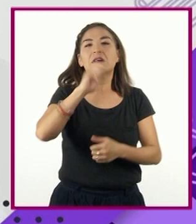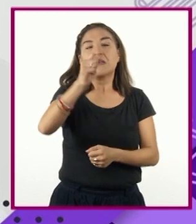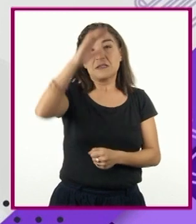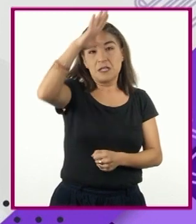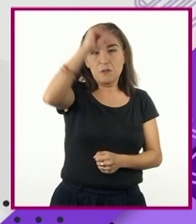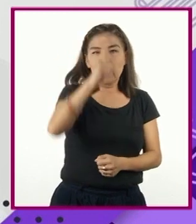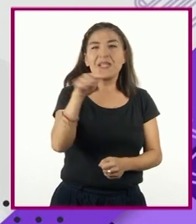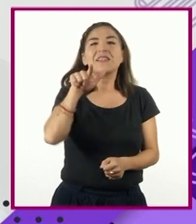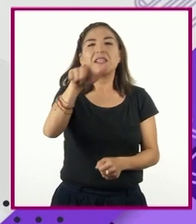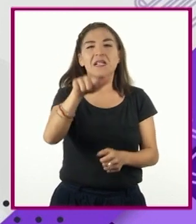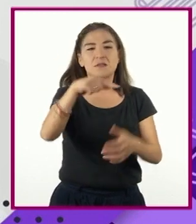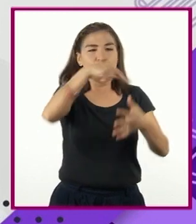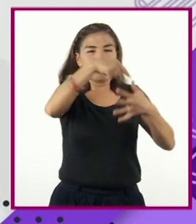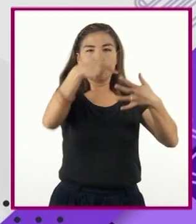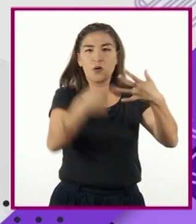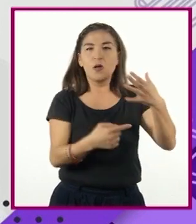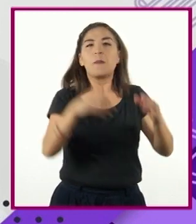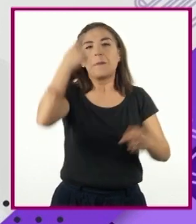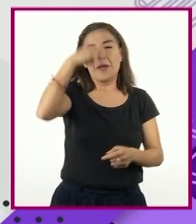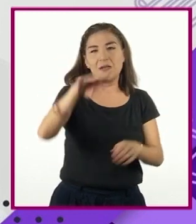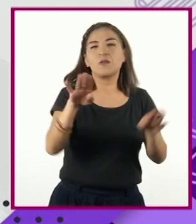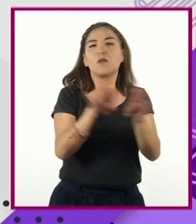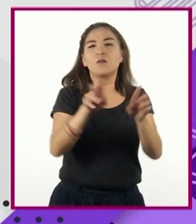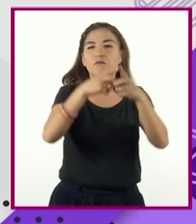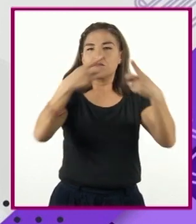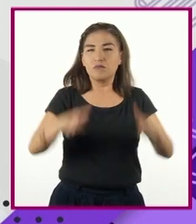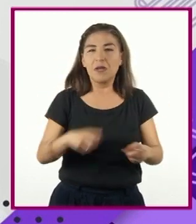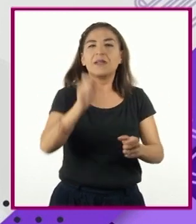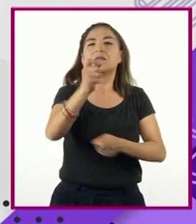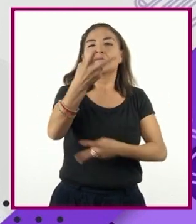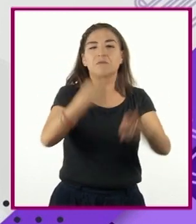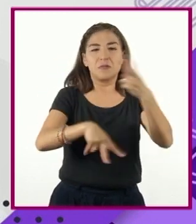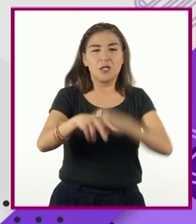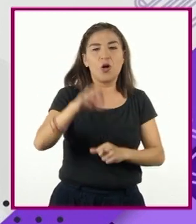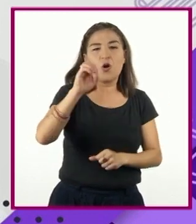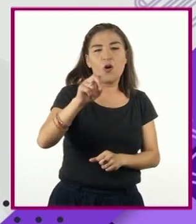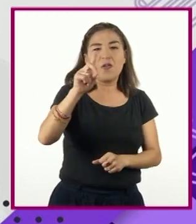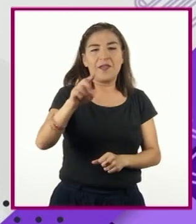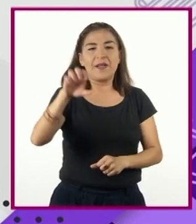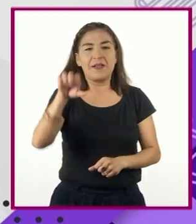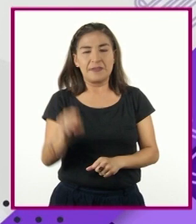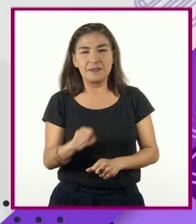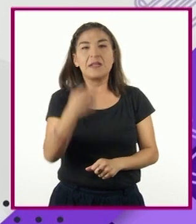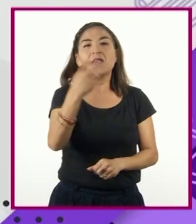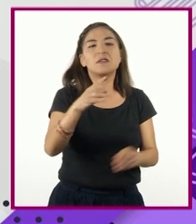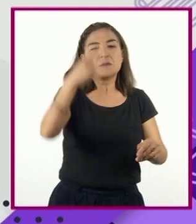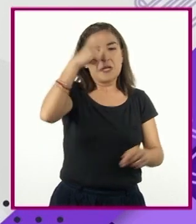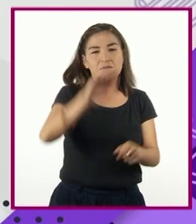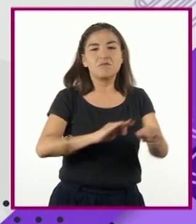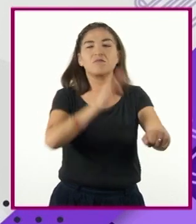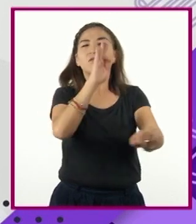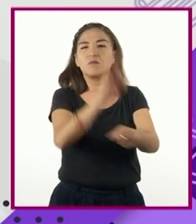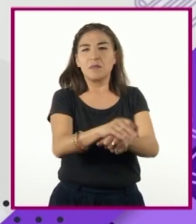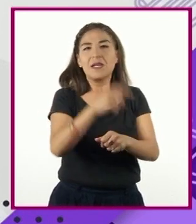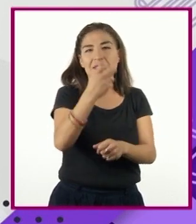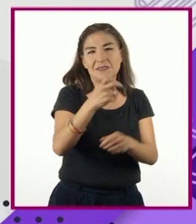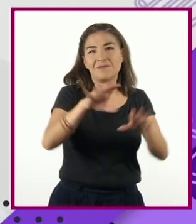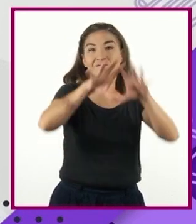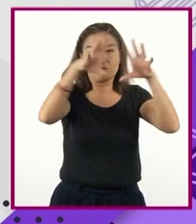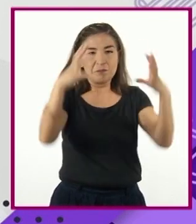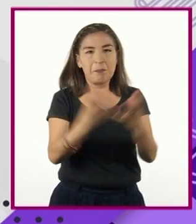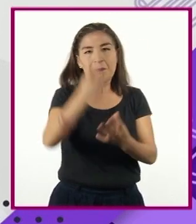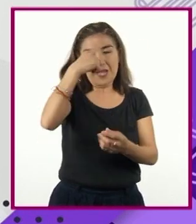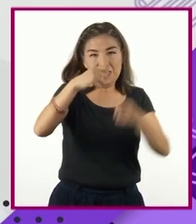17 Objetivos para el Desarrollo Sostenible, ODS, con los que se busca proteger al planeta, asegurar la